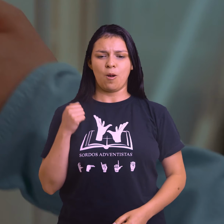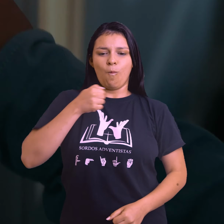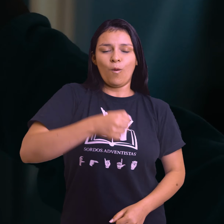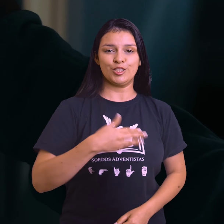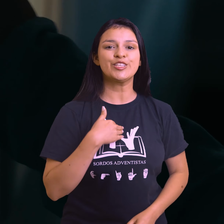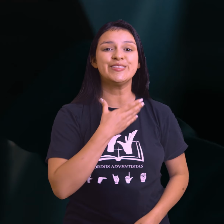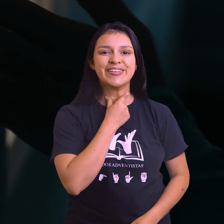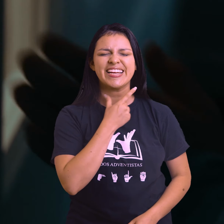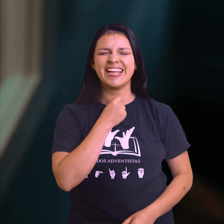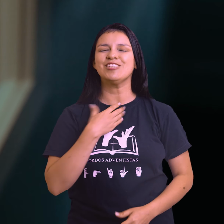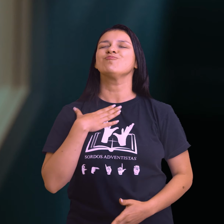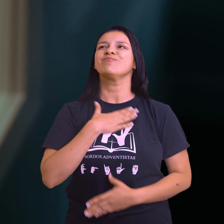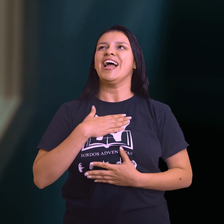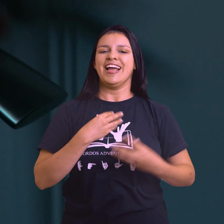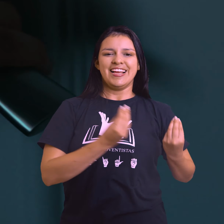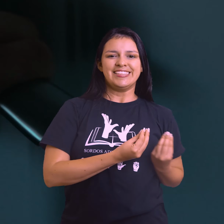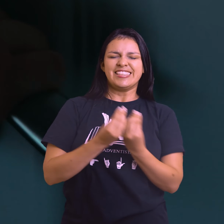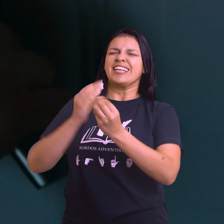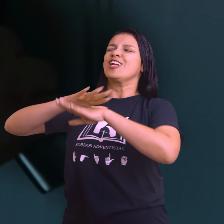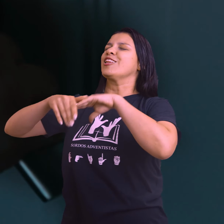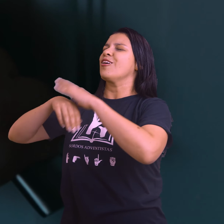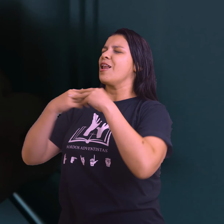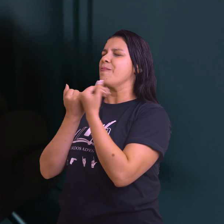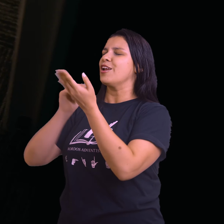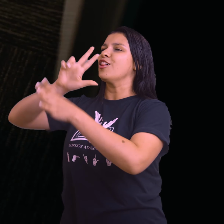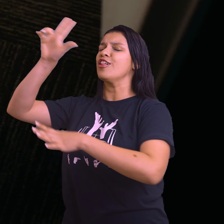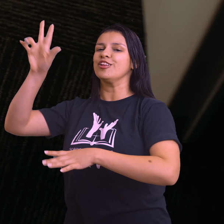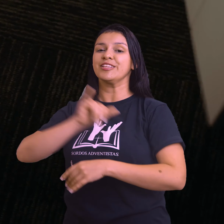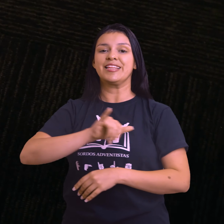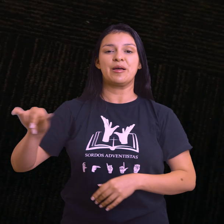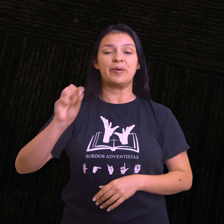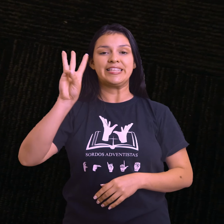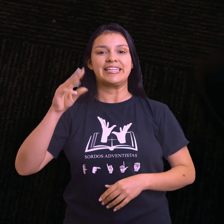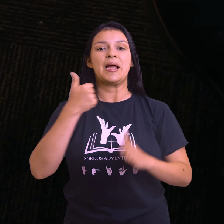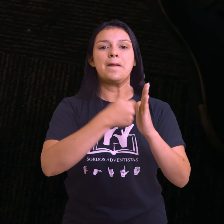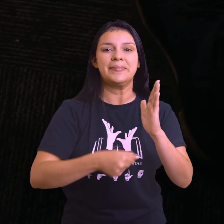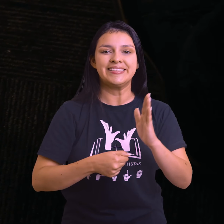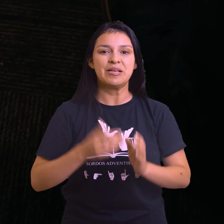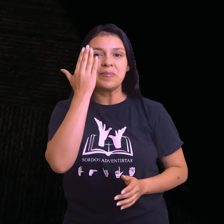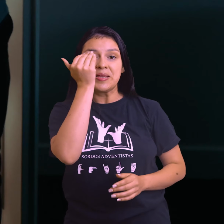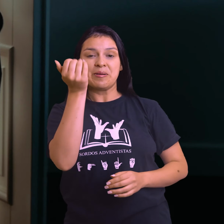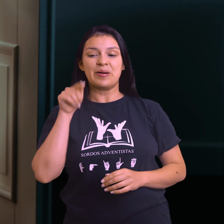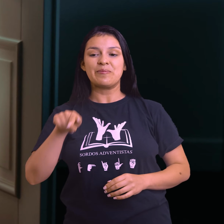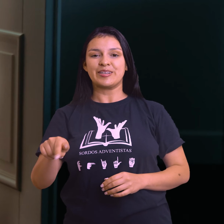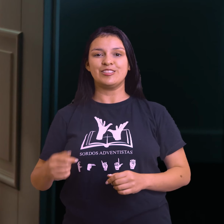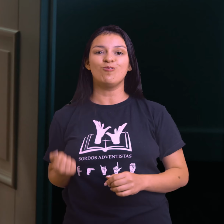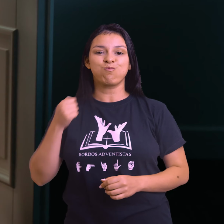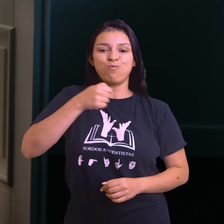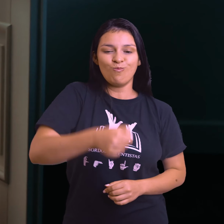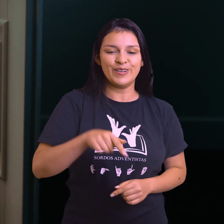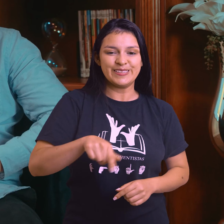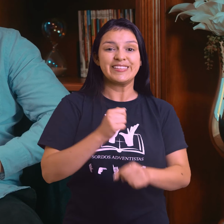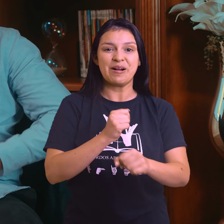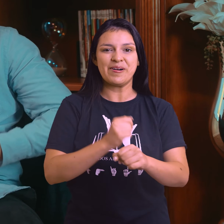todo en eso en las manos de Dios. Y después de unos tres meses, me llamaron para entrar en ese puesto, que era